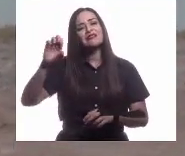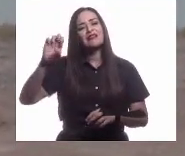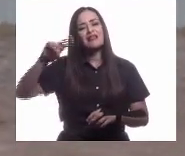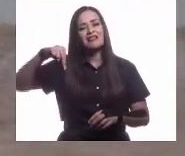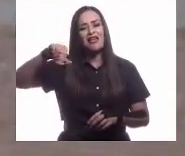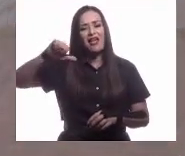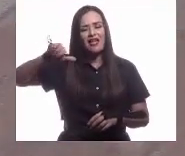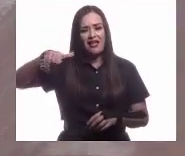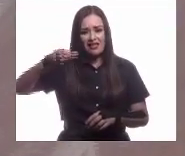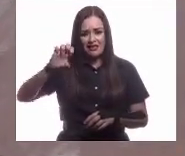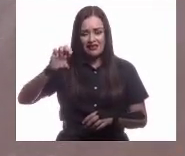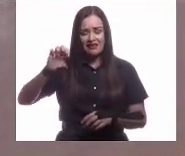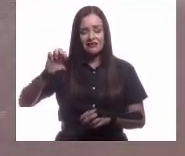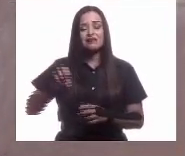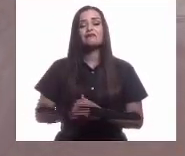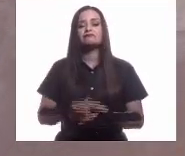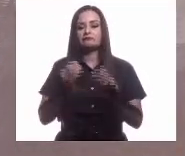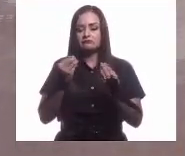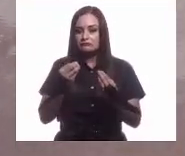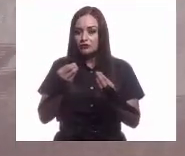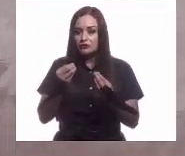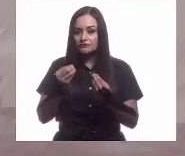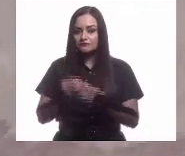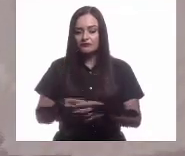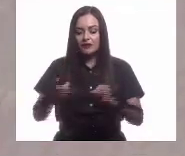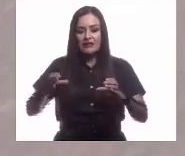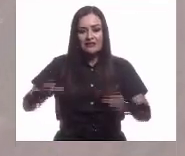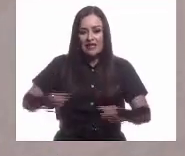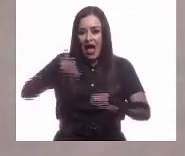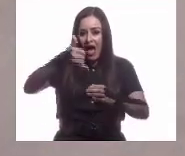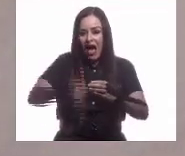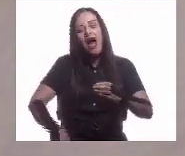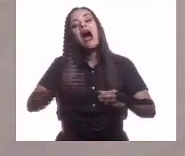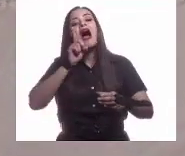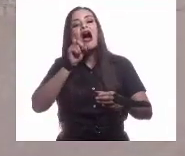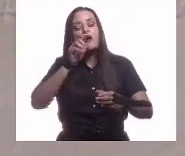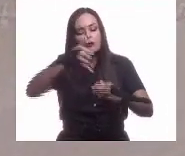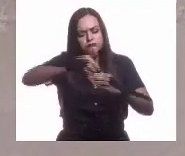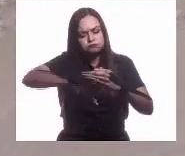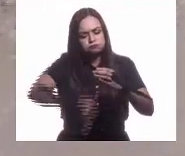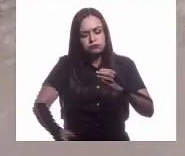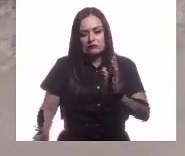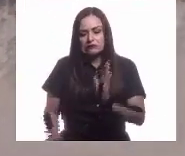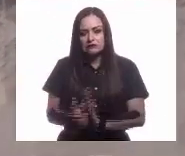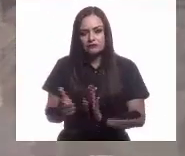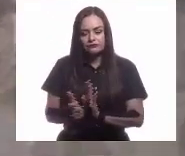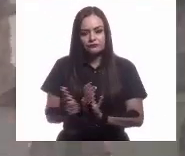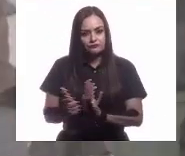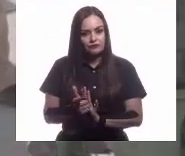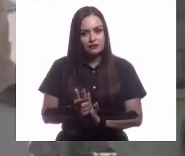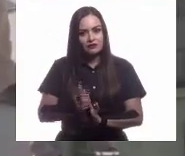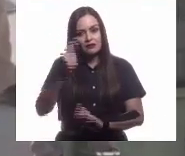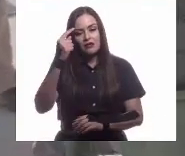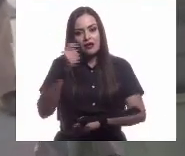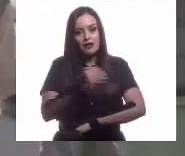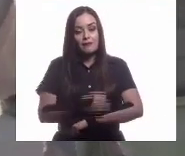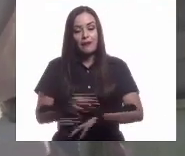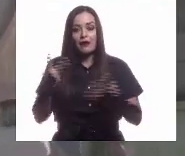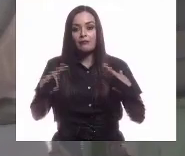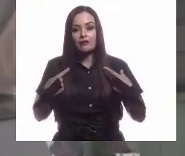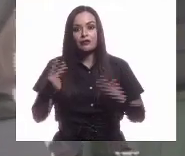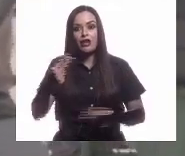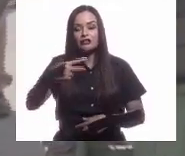una plataforma elevada y rehabilitamos el pozo 2 del acueducto Palo Verde Santa Rosalía, beneficiando a 12.000